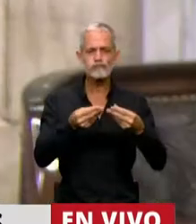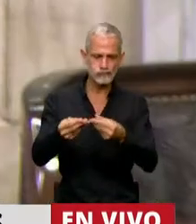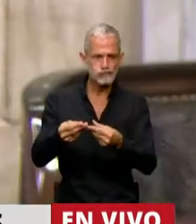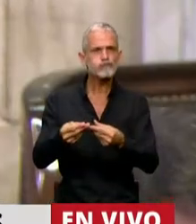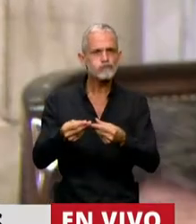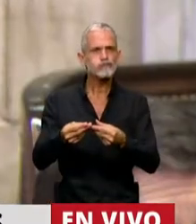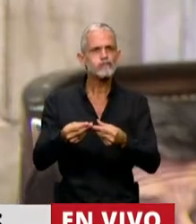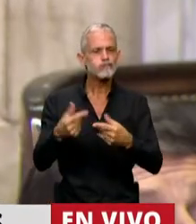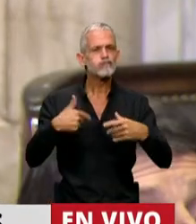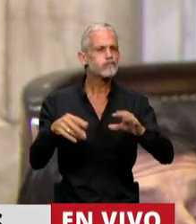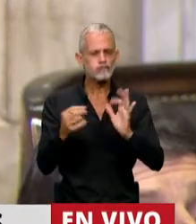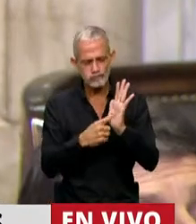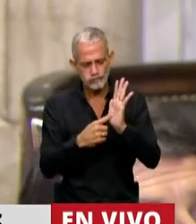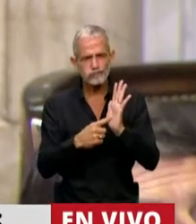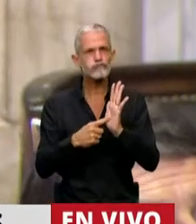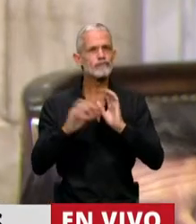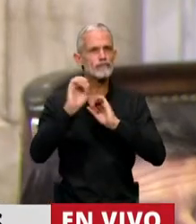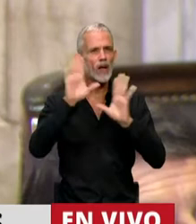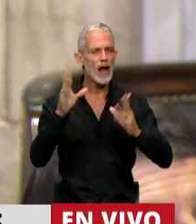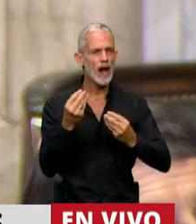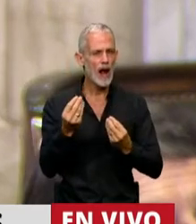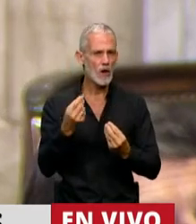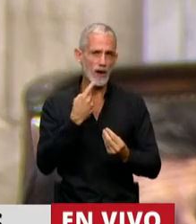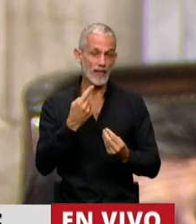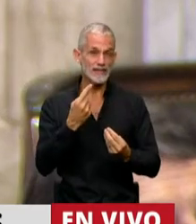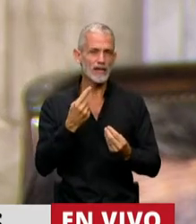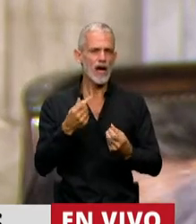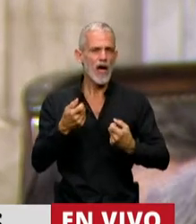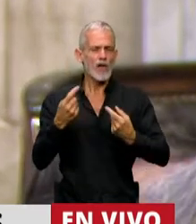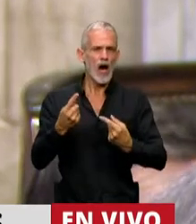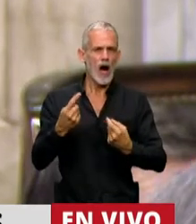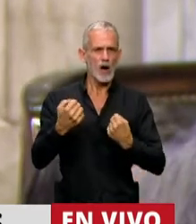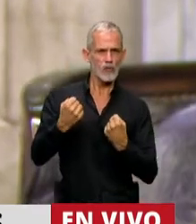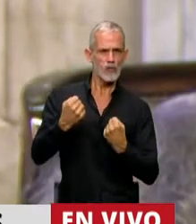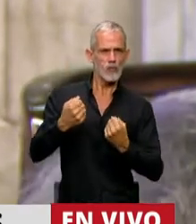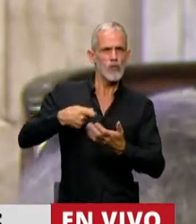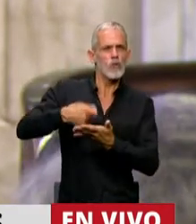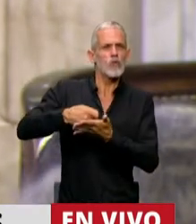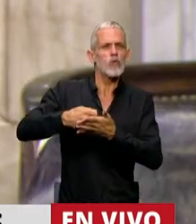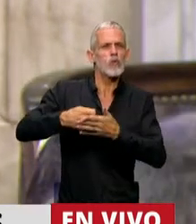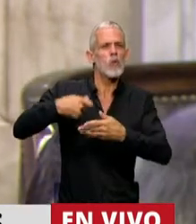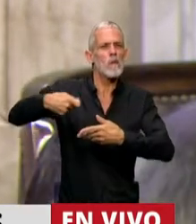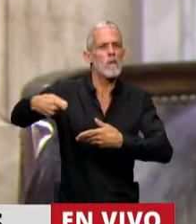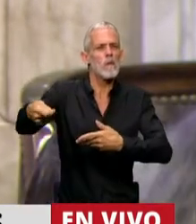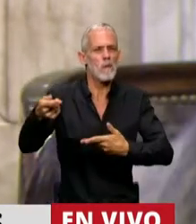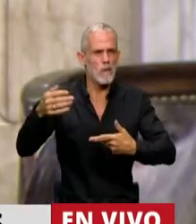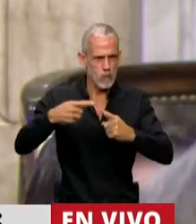plantea, dice claramente que es de fortalecimiento de la sostenibilidad de la deuda